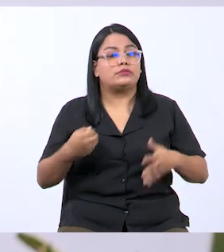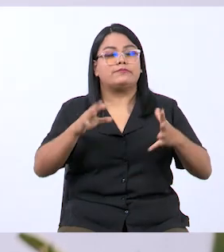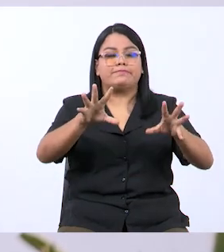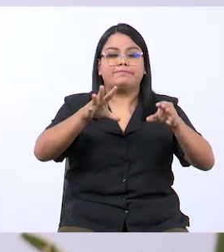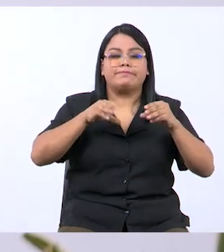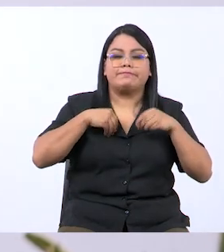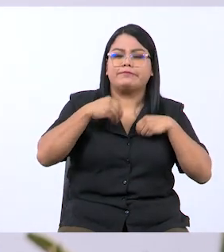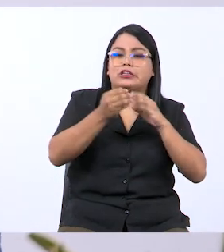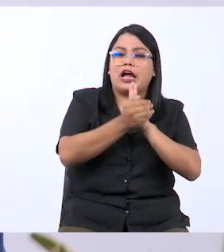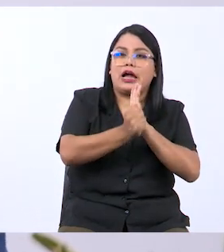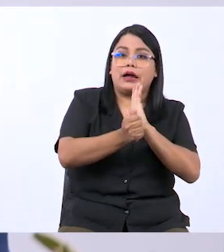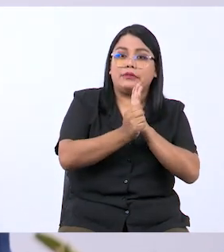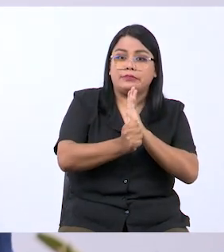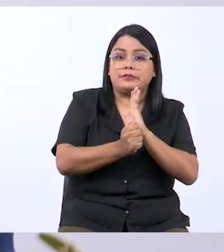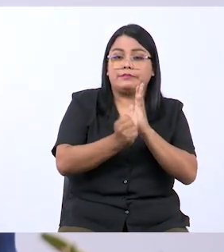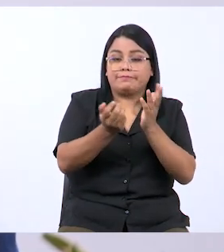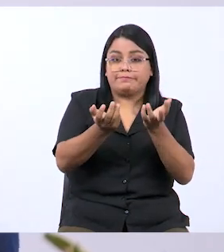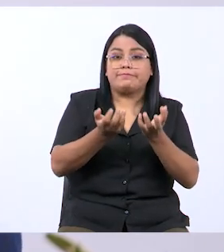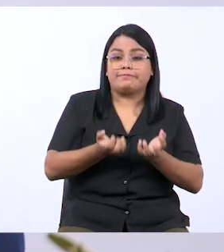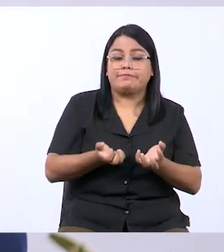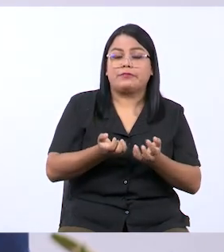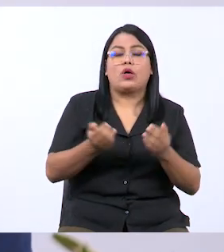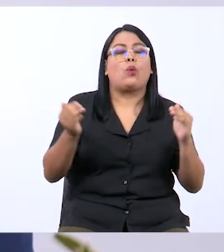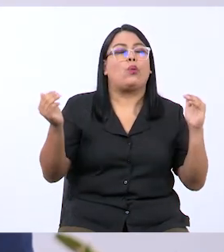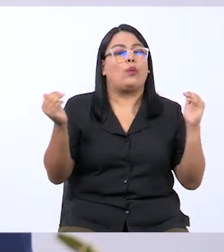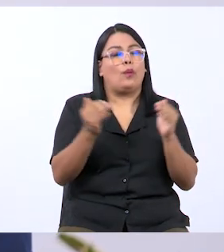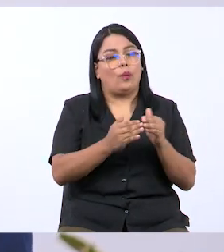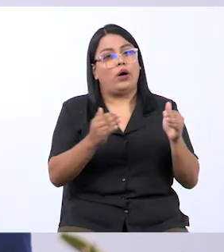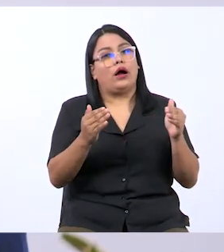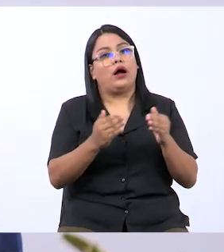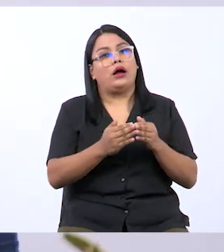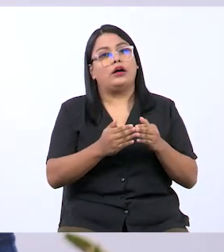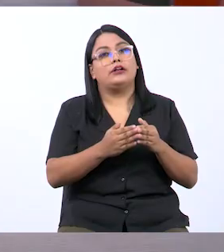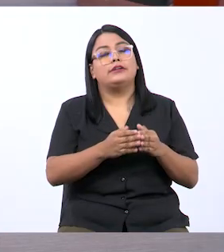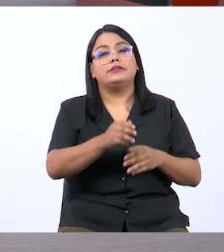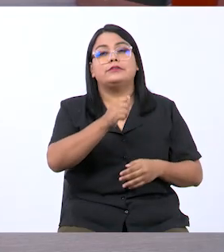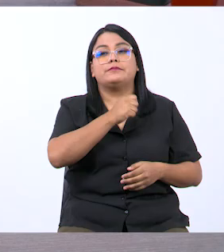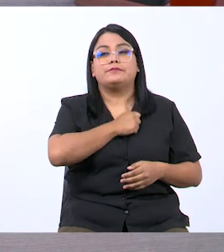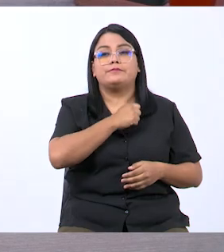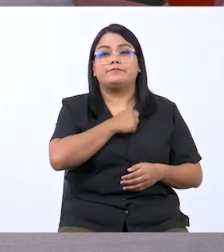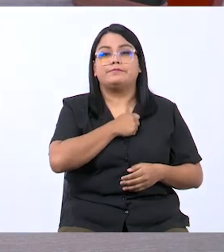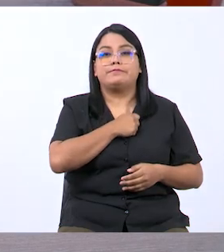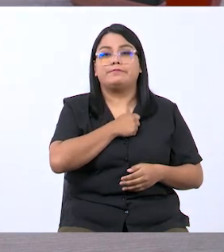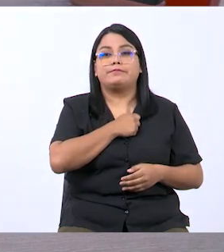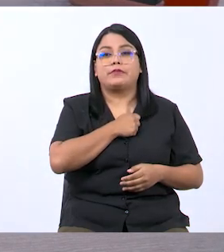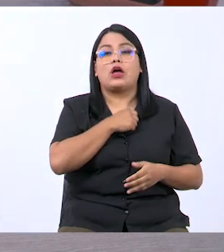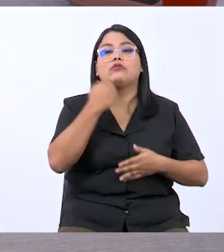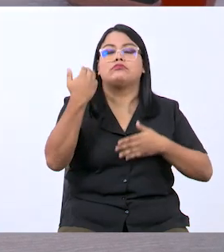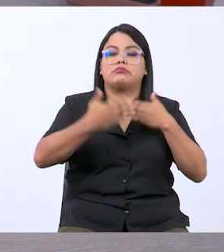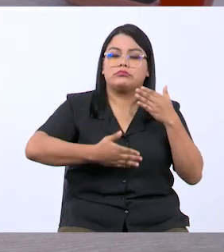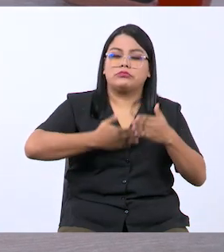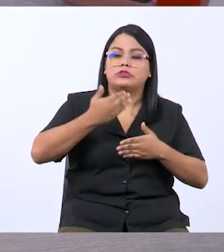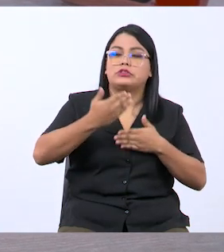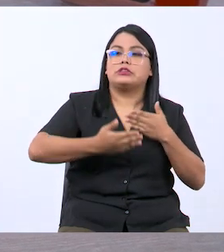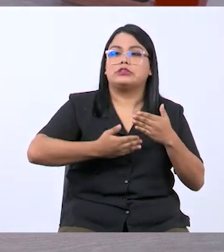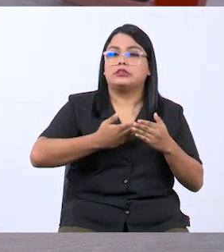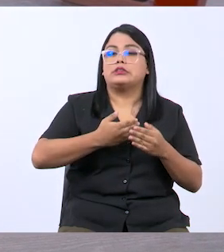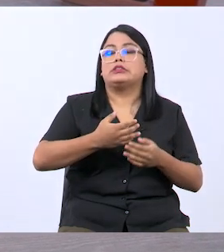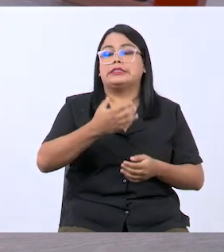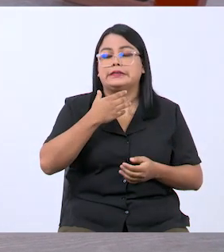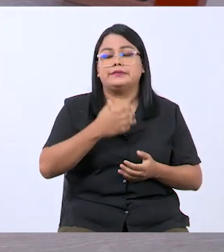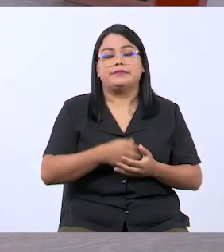ha adquirido las capacidades esperadas y también que la producción textual definitivamente es un proceso muy